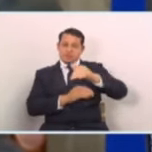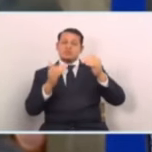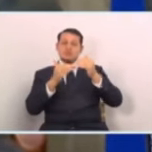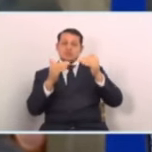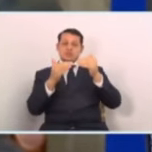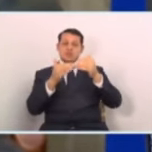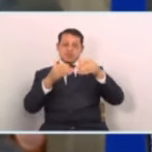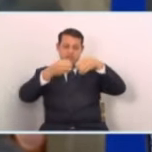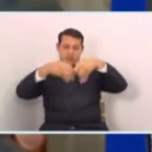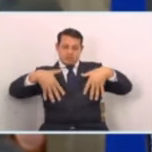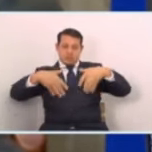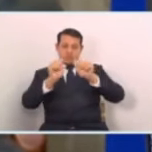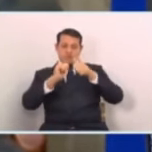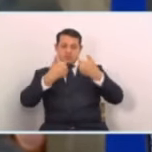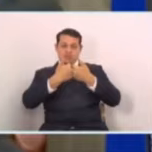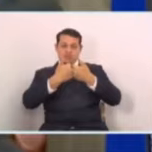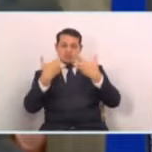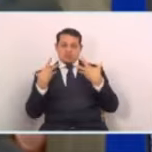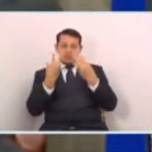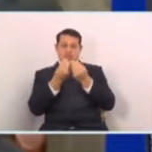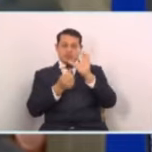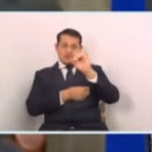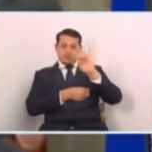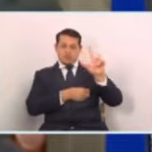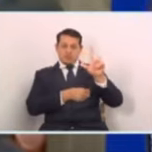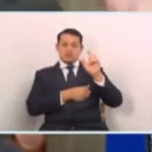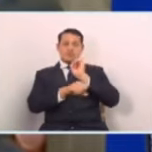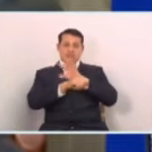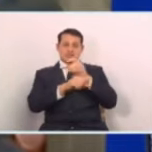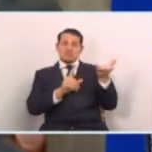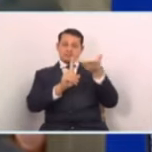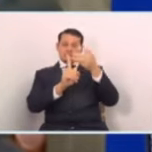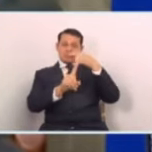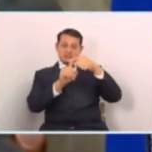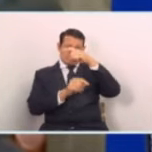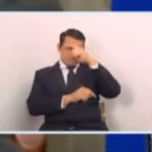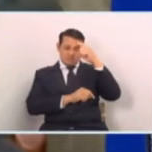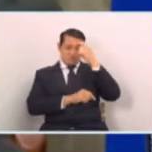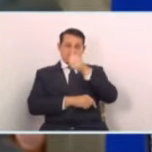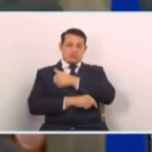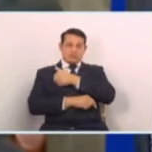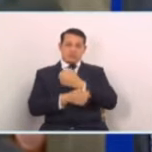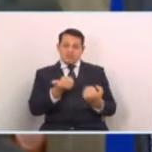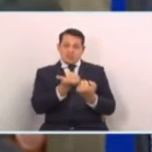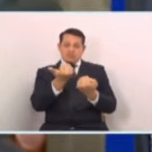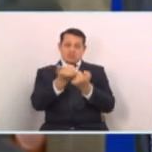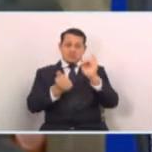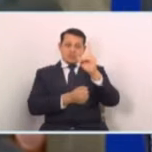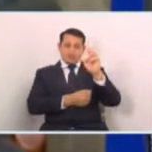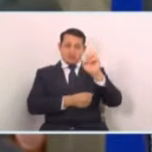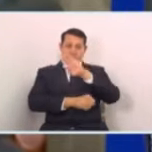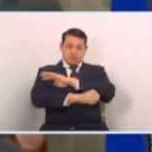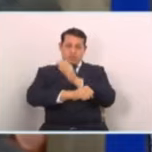también la de las organizaciones de la sociedad civil. No siempre han dicho, bueno, denle más atribuciones al ISDEMU, apoyen al